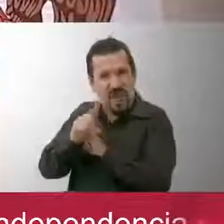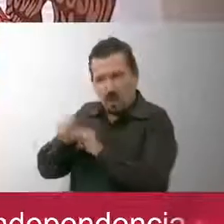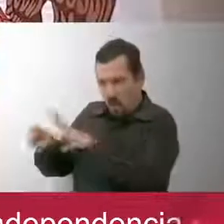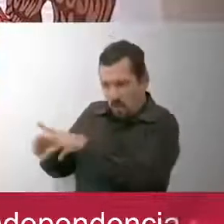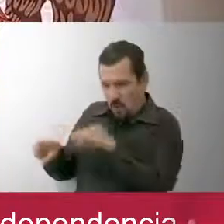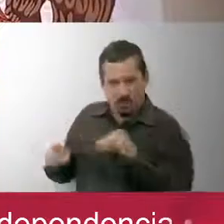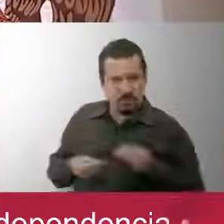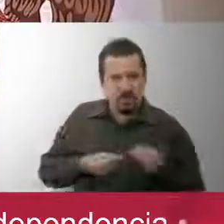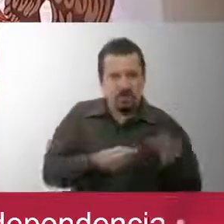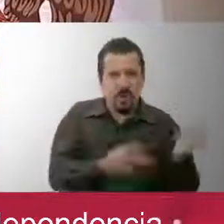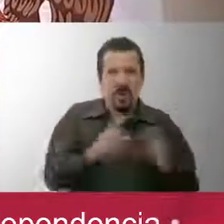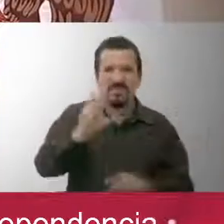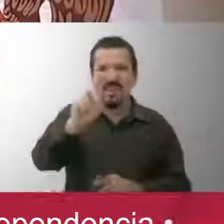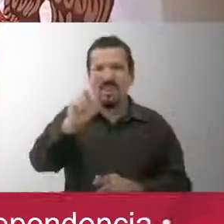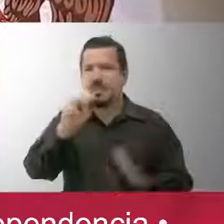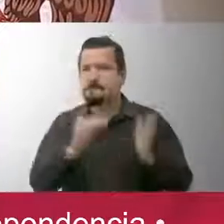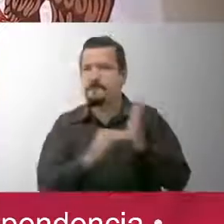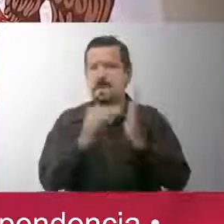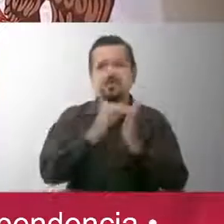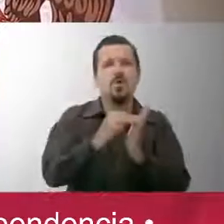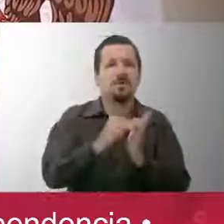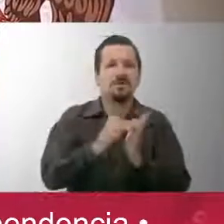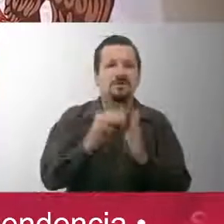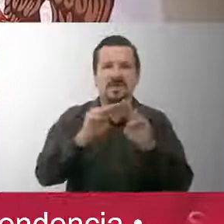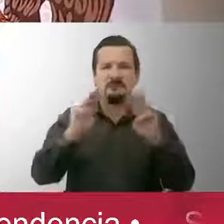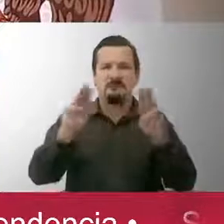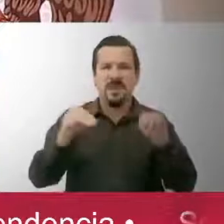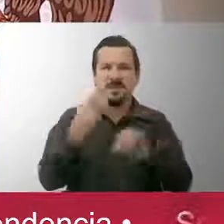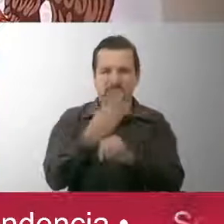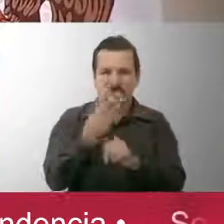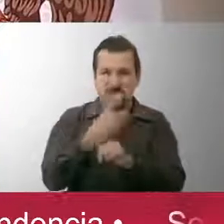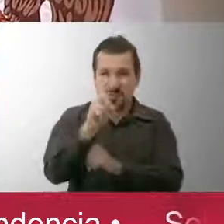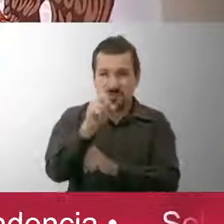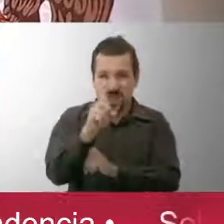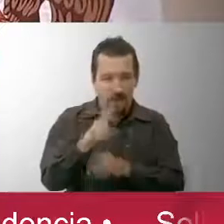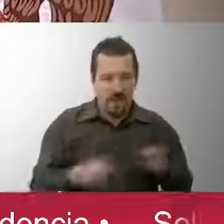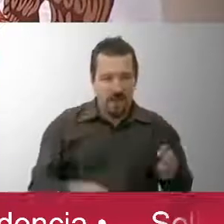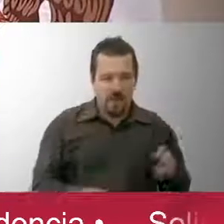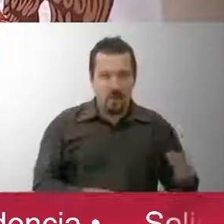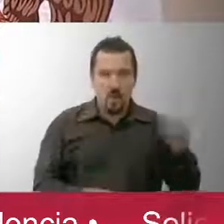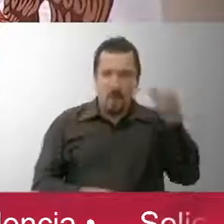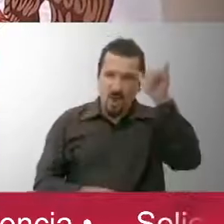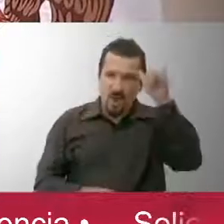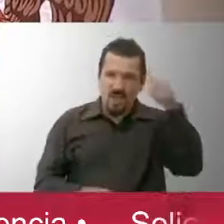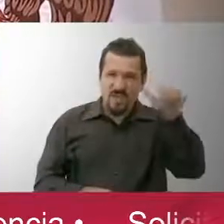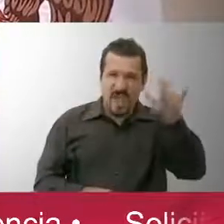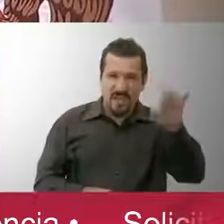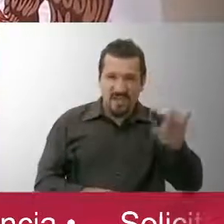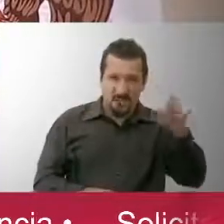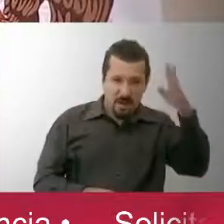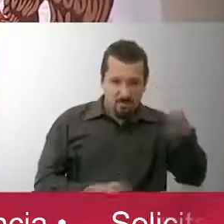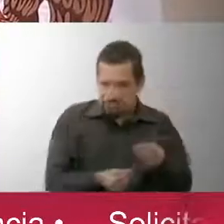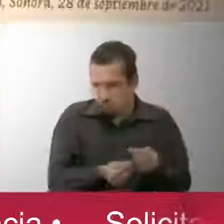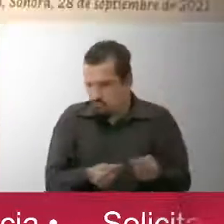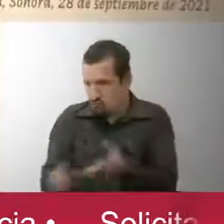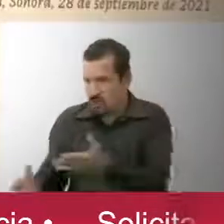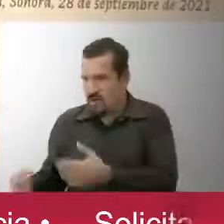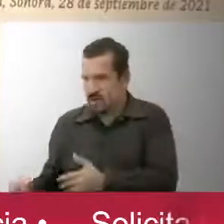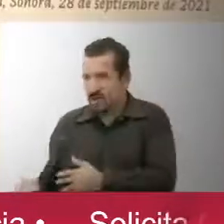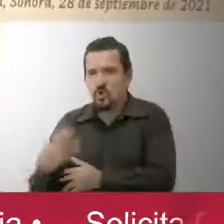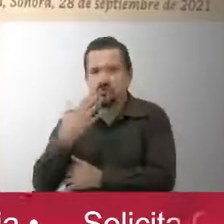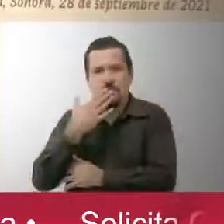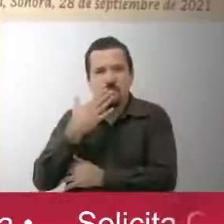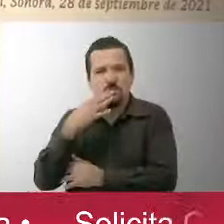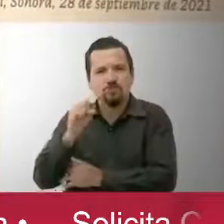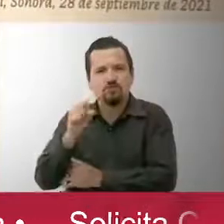30 millones de metros cúbicos de aguas de la cuenca del río yaqui para llevarlas a la cuenca del río sonora además